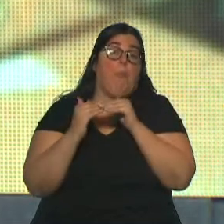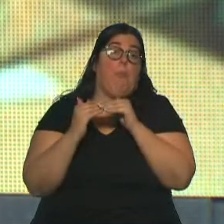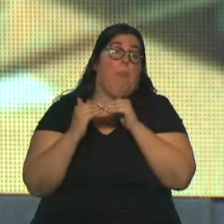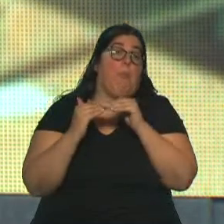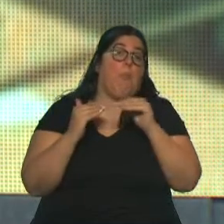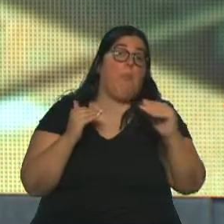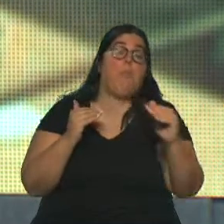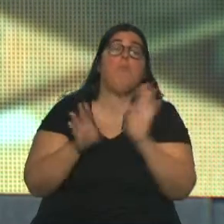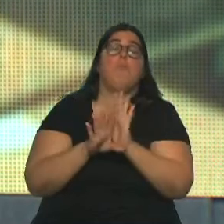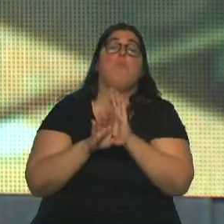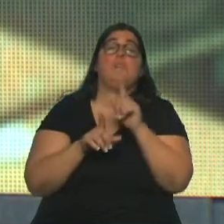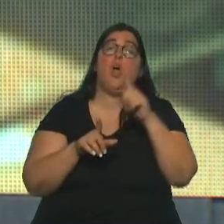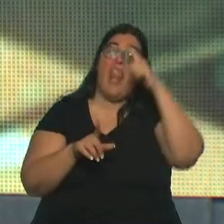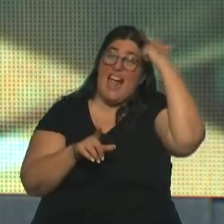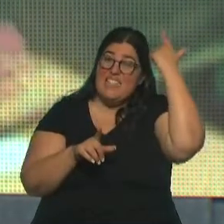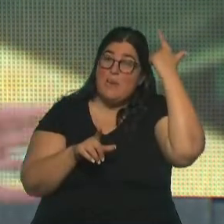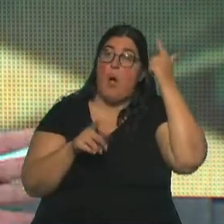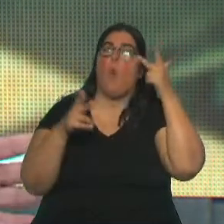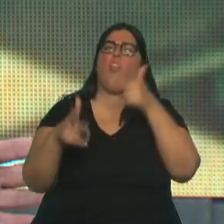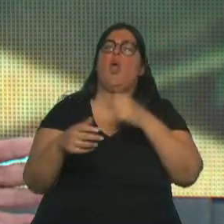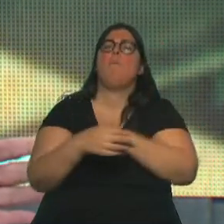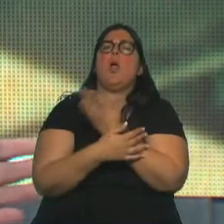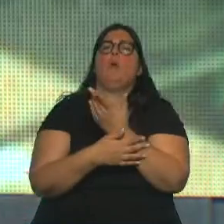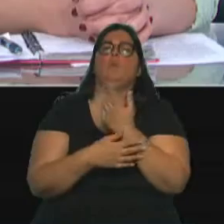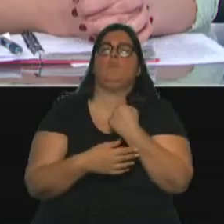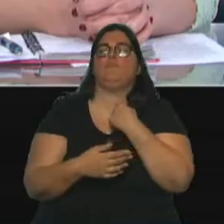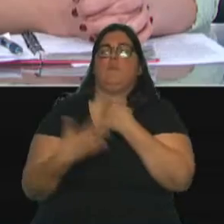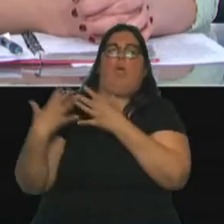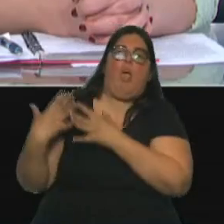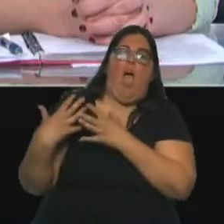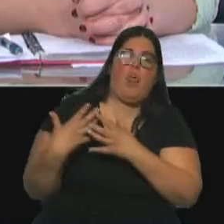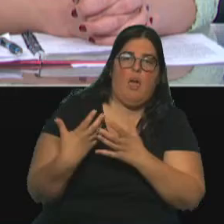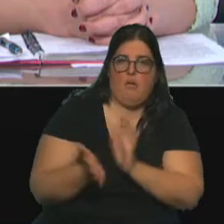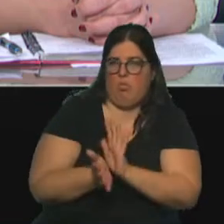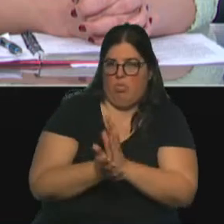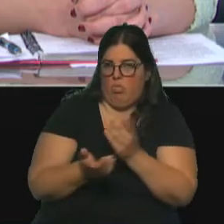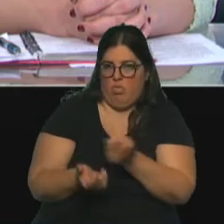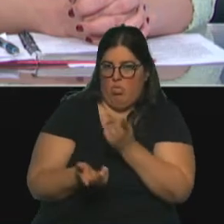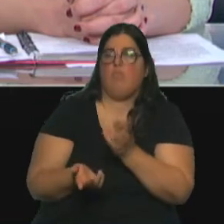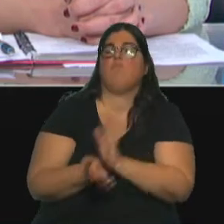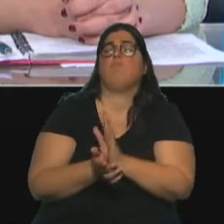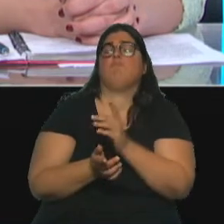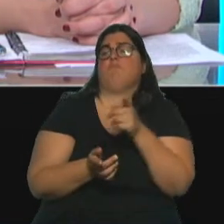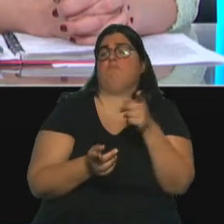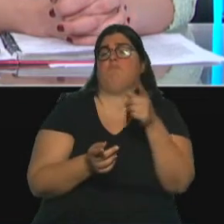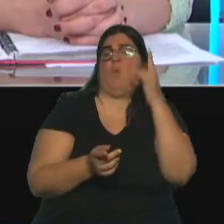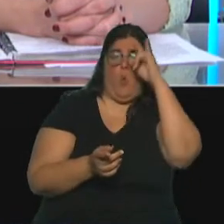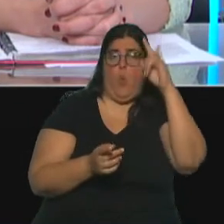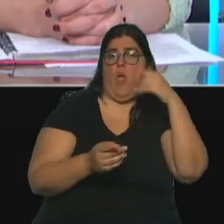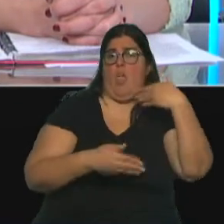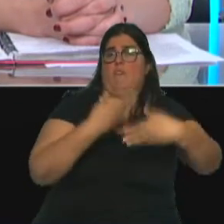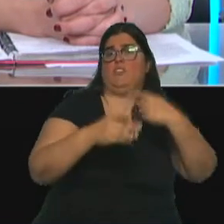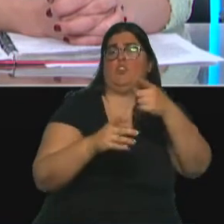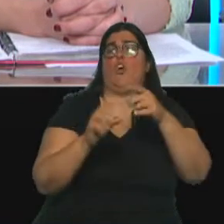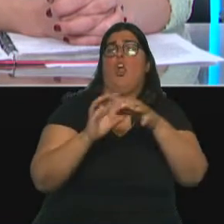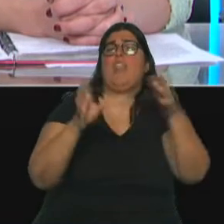desde el momento en el que Lacalle Pou dijo que era un lastre, de hecho ha insistido esta semana en el Tratado de Libre Comercio con China, planteando nuevamente